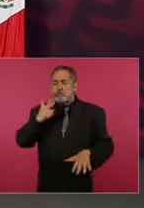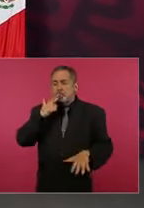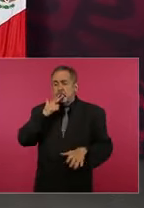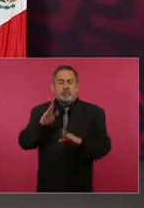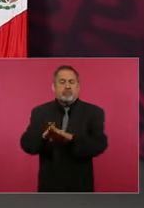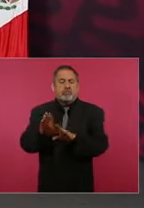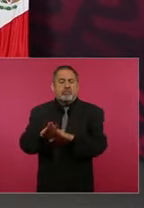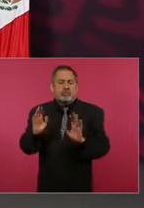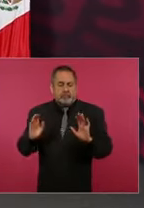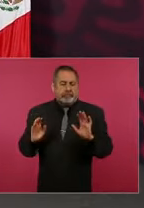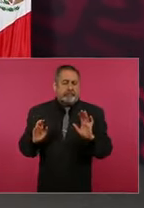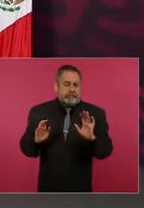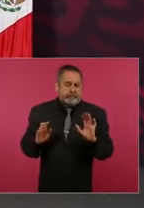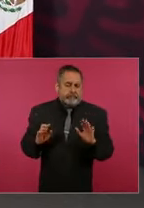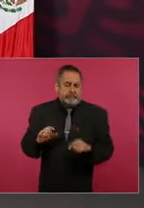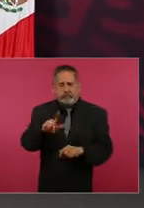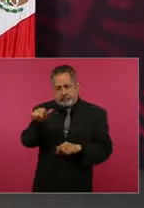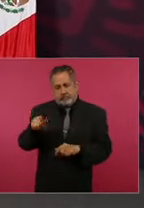y luego